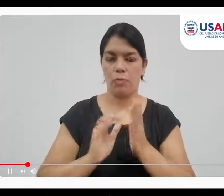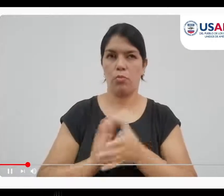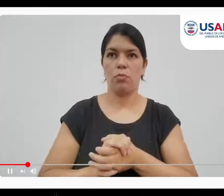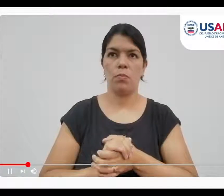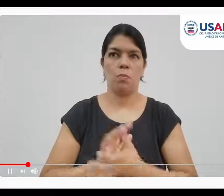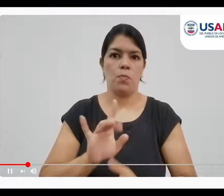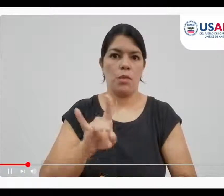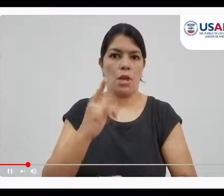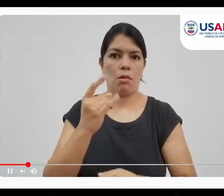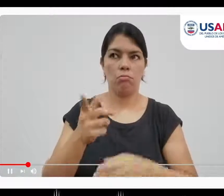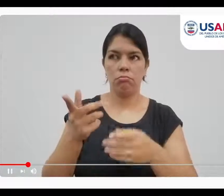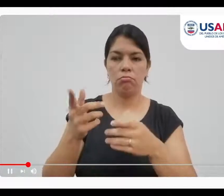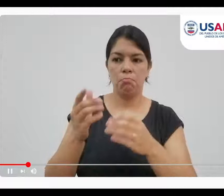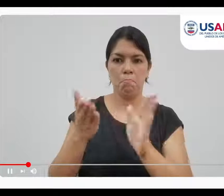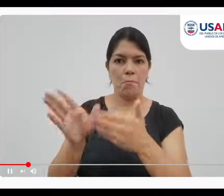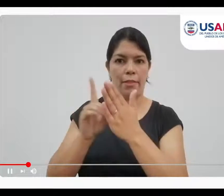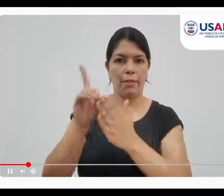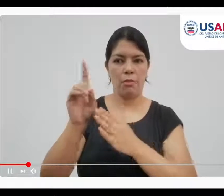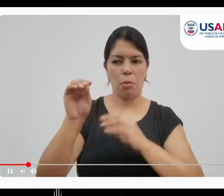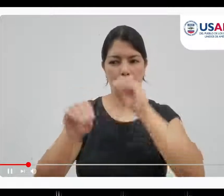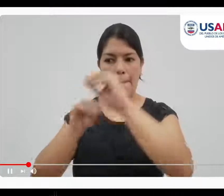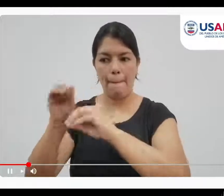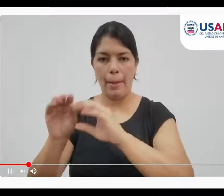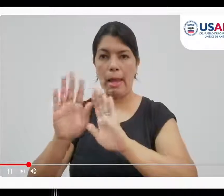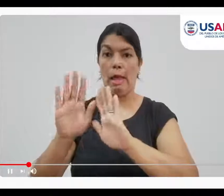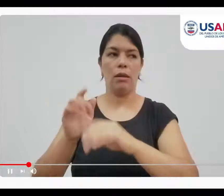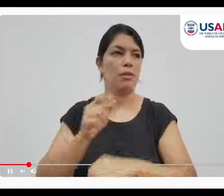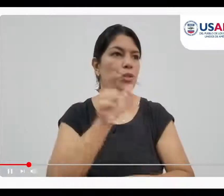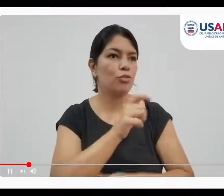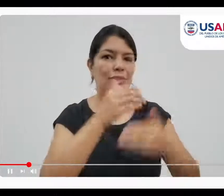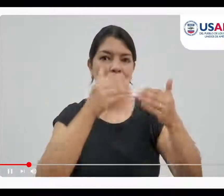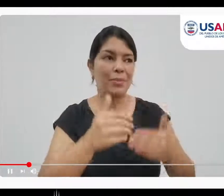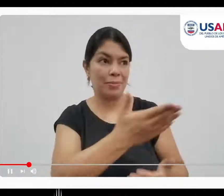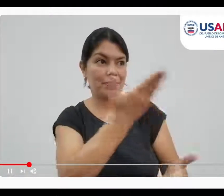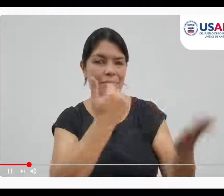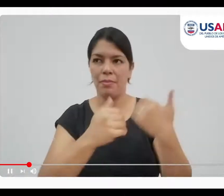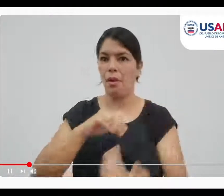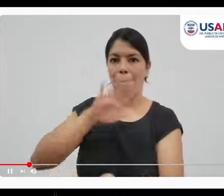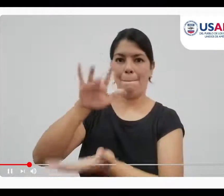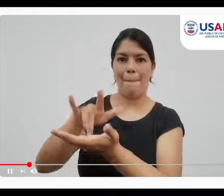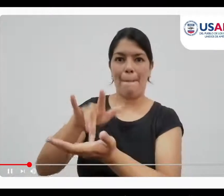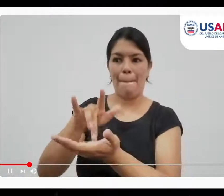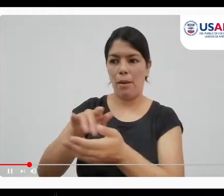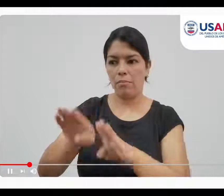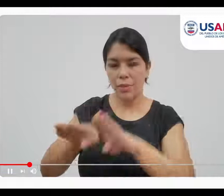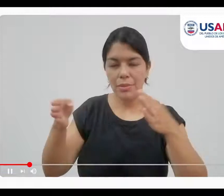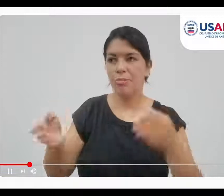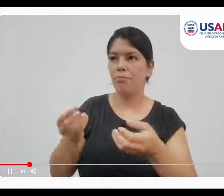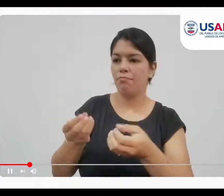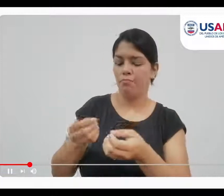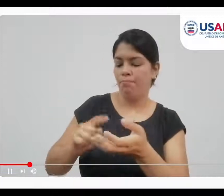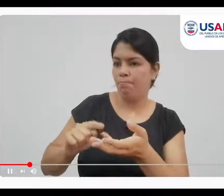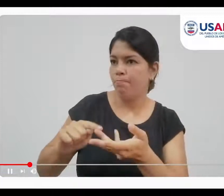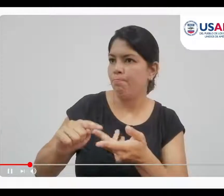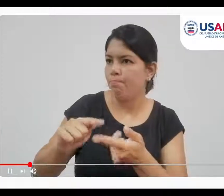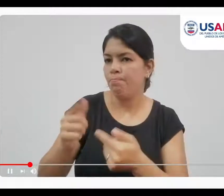la posibilidad de que en un ejercicio de construcción de un plan de desarrollo municipal puedan hacer parte de las mesas de trabajo para que